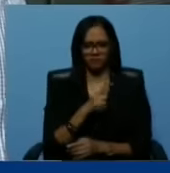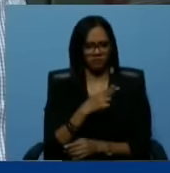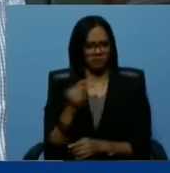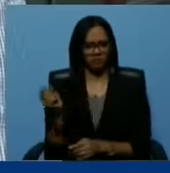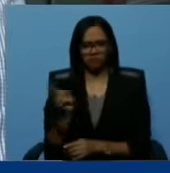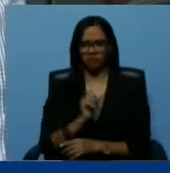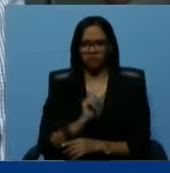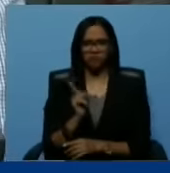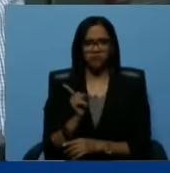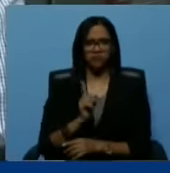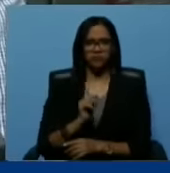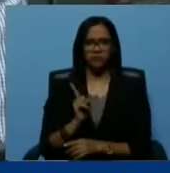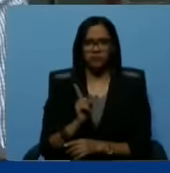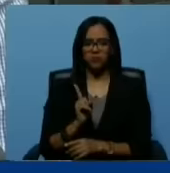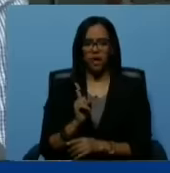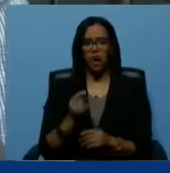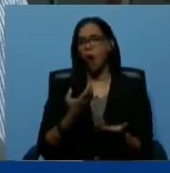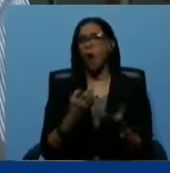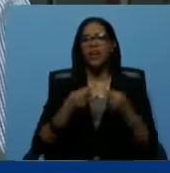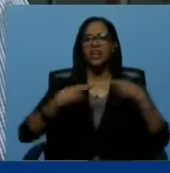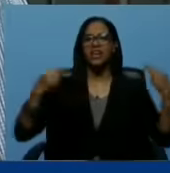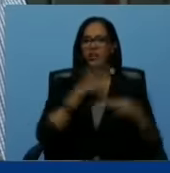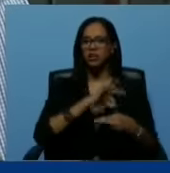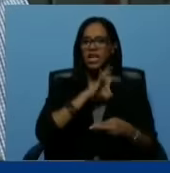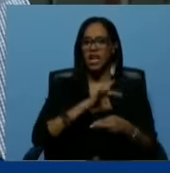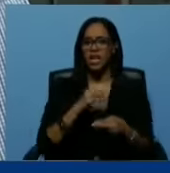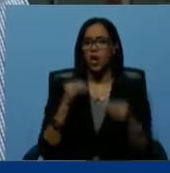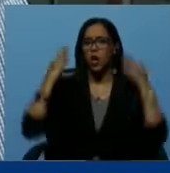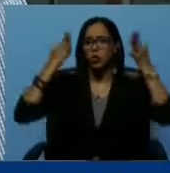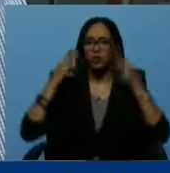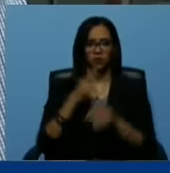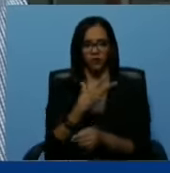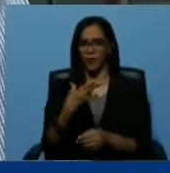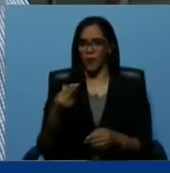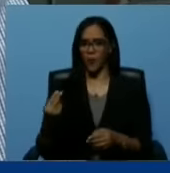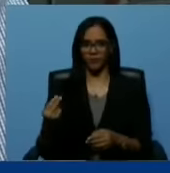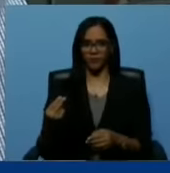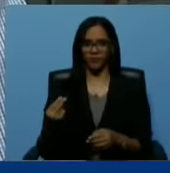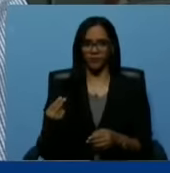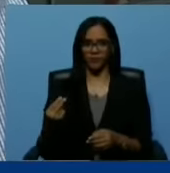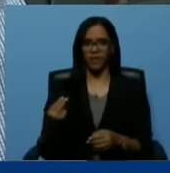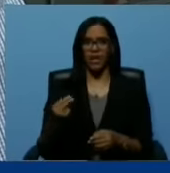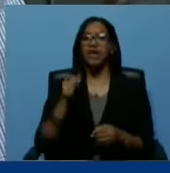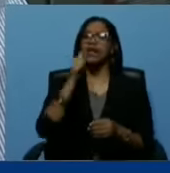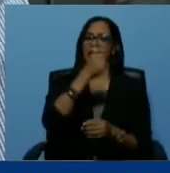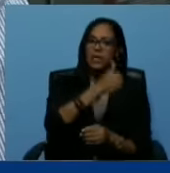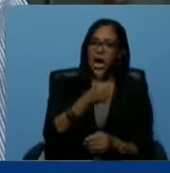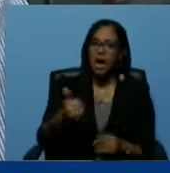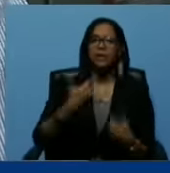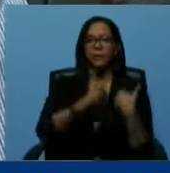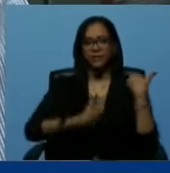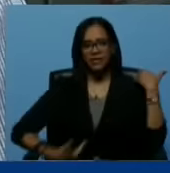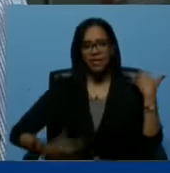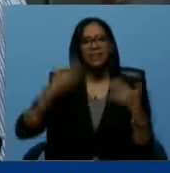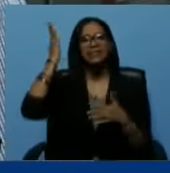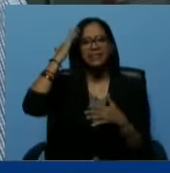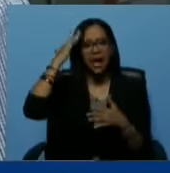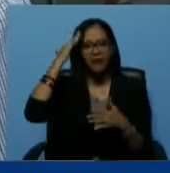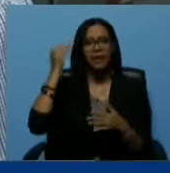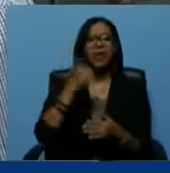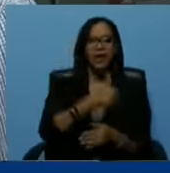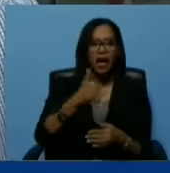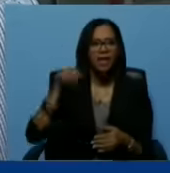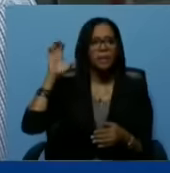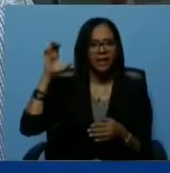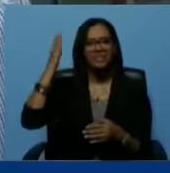redes sociales un consejo. No, cada presidente sabe, cada estado, cada país sabe qué debe hacer con sus asuntos